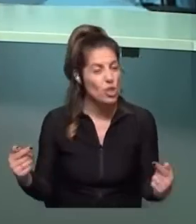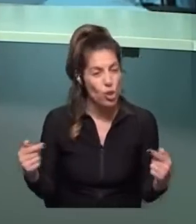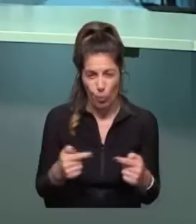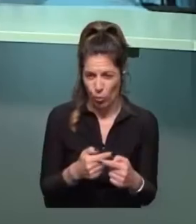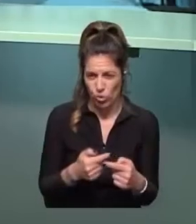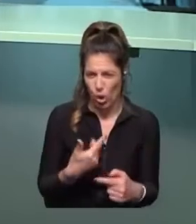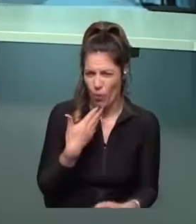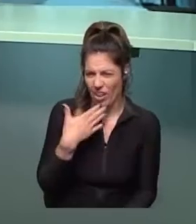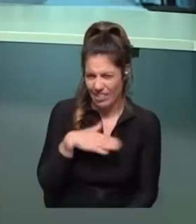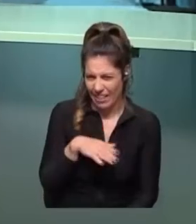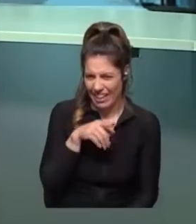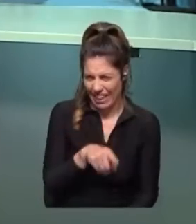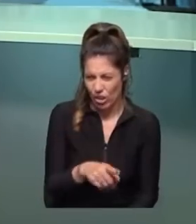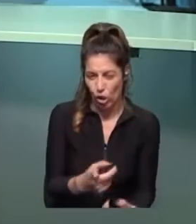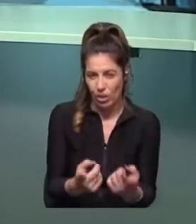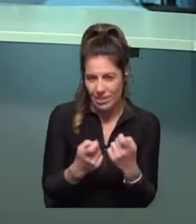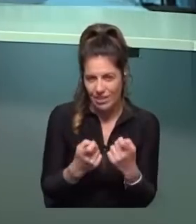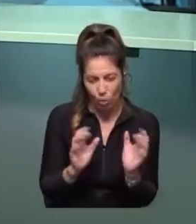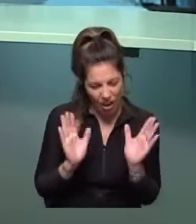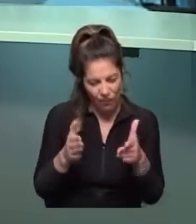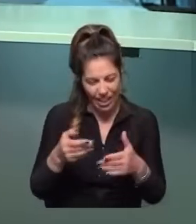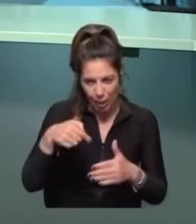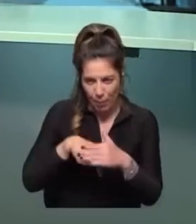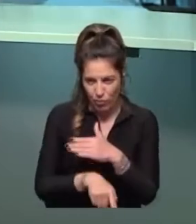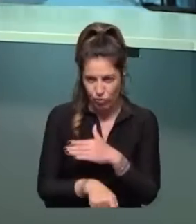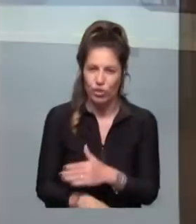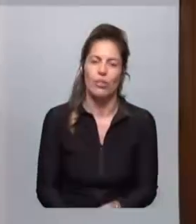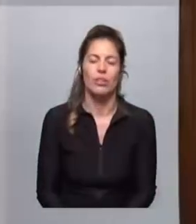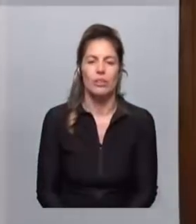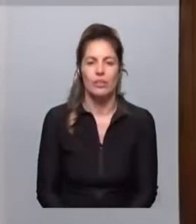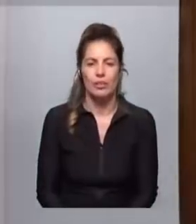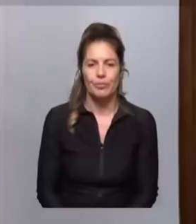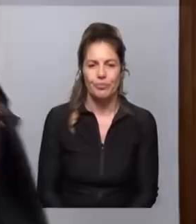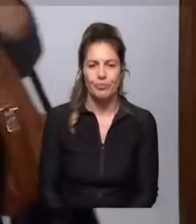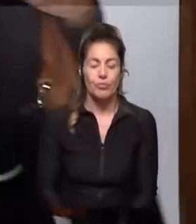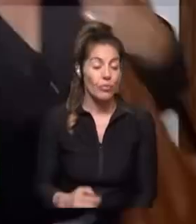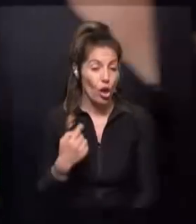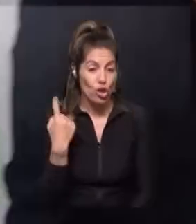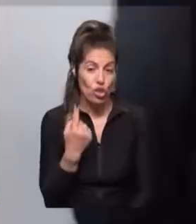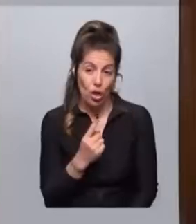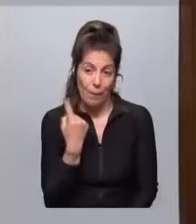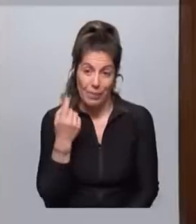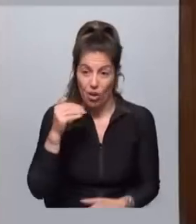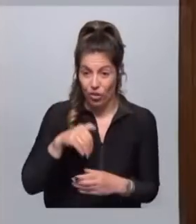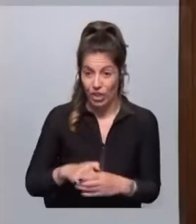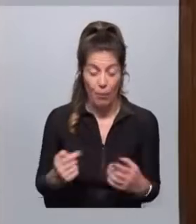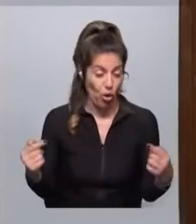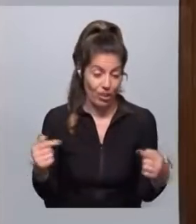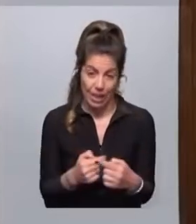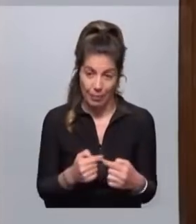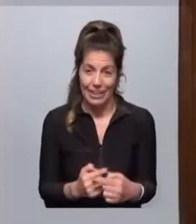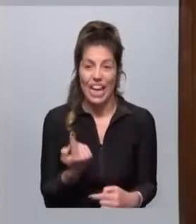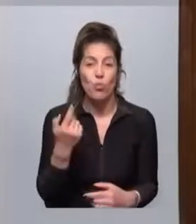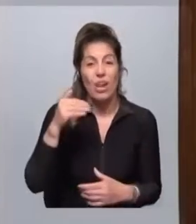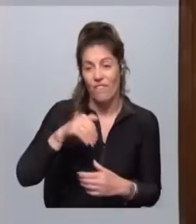por entender que esto requiere de un abordaje más profundo nosotros primero que nada votamos contrariamente en